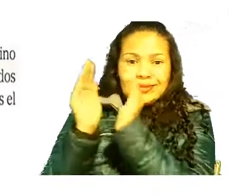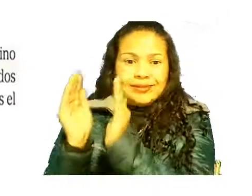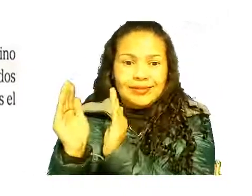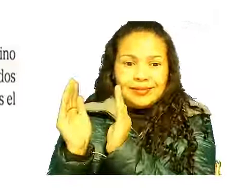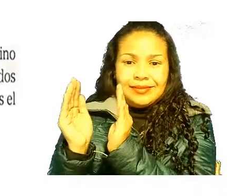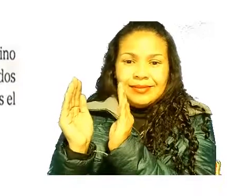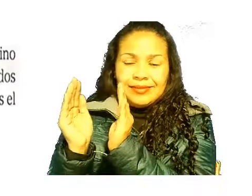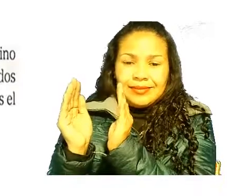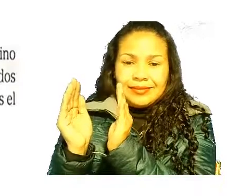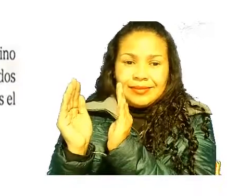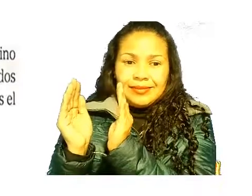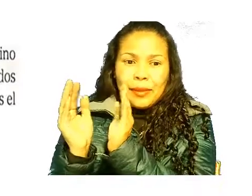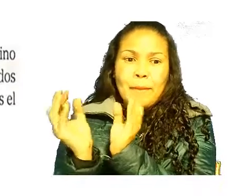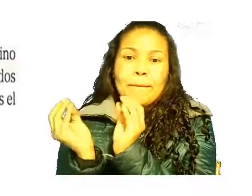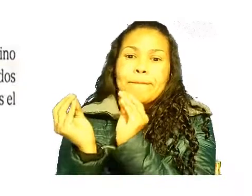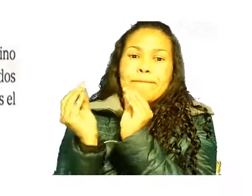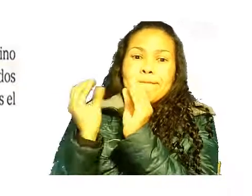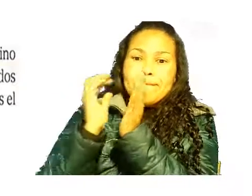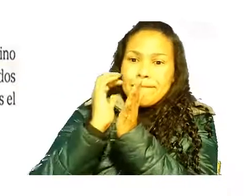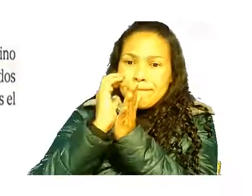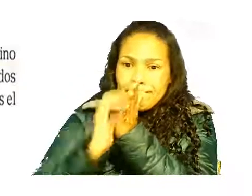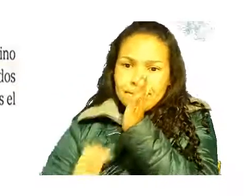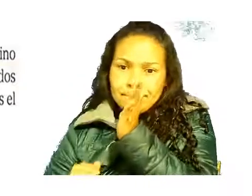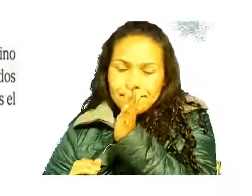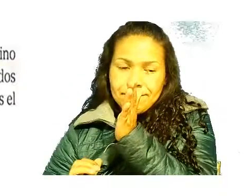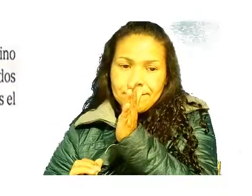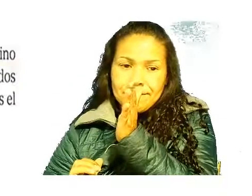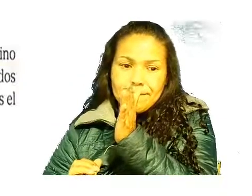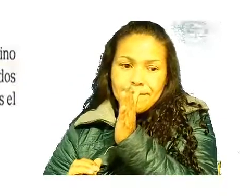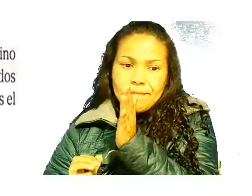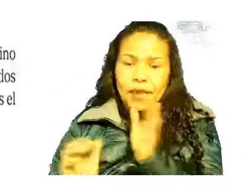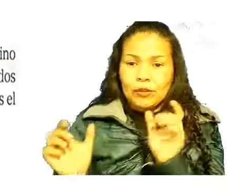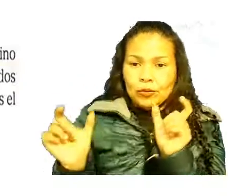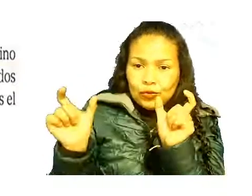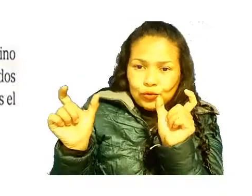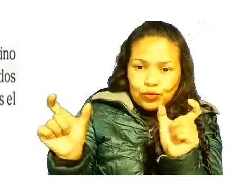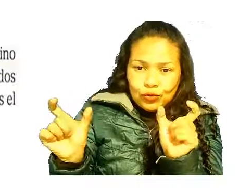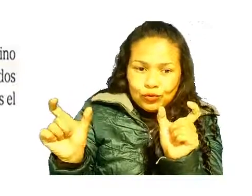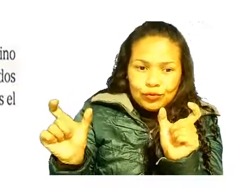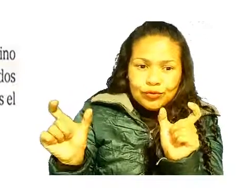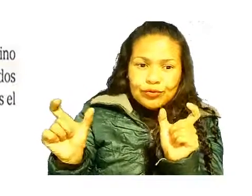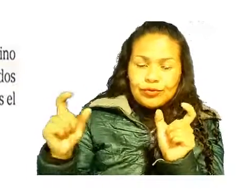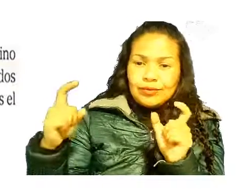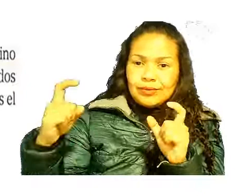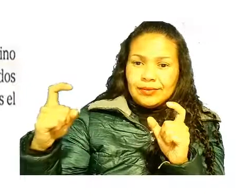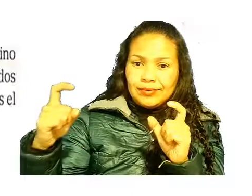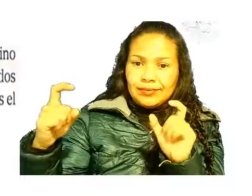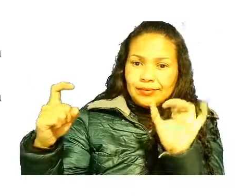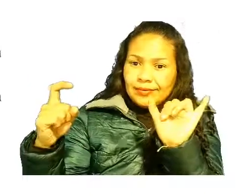tenemos X menos Y, que sería el factor común.